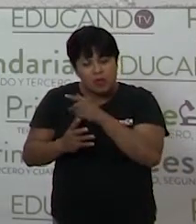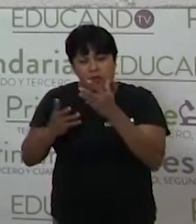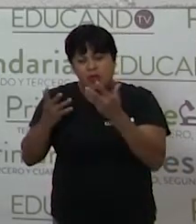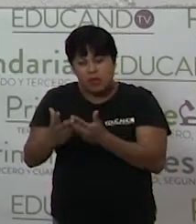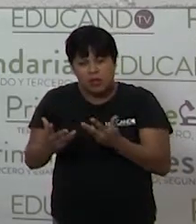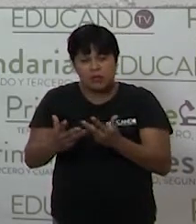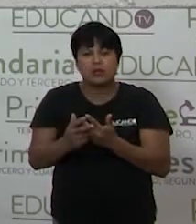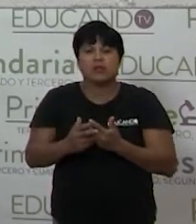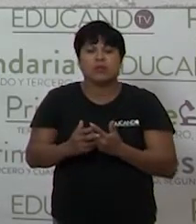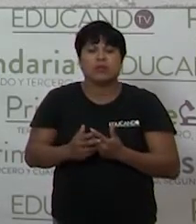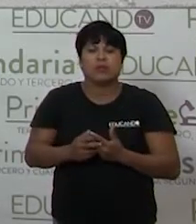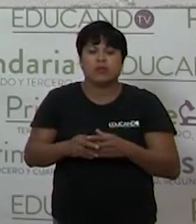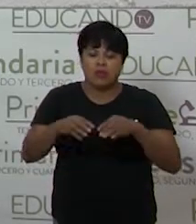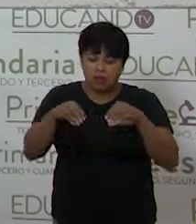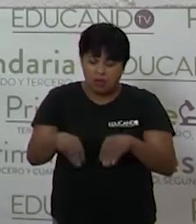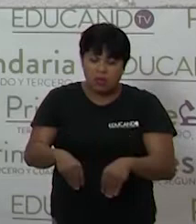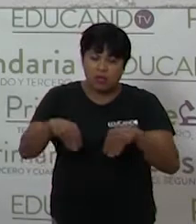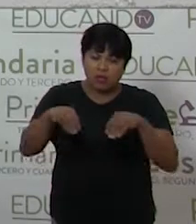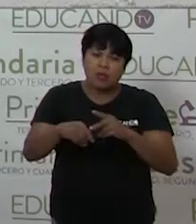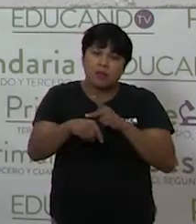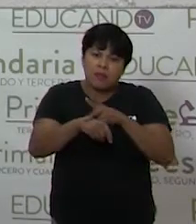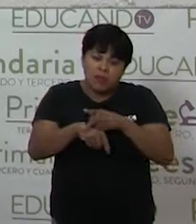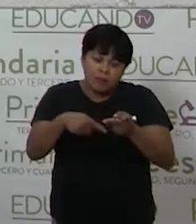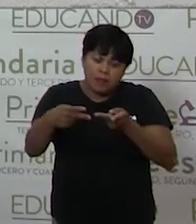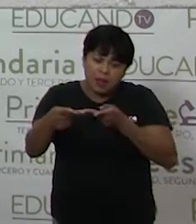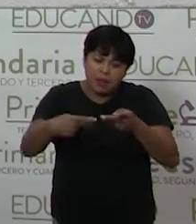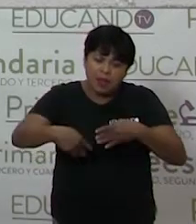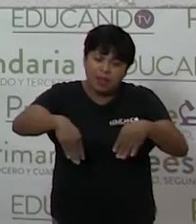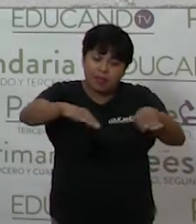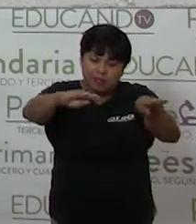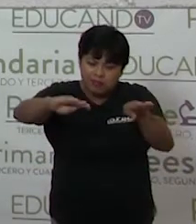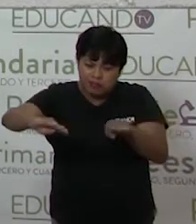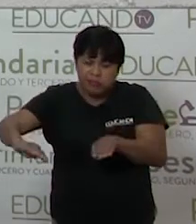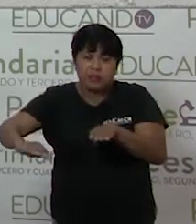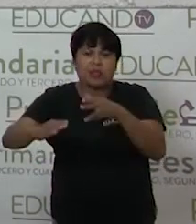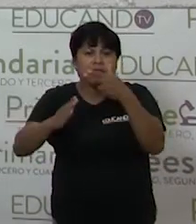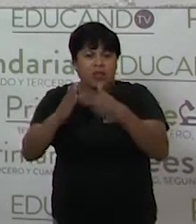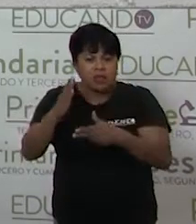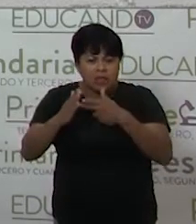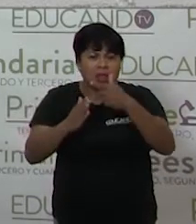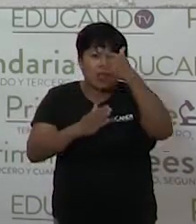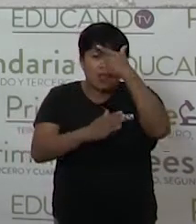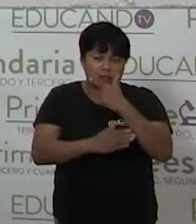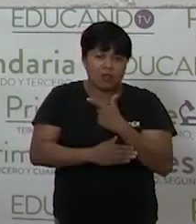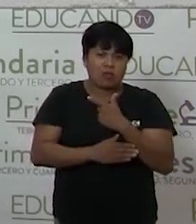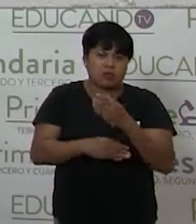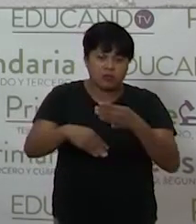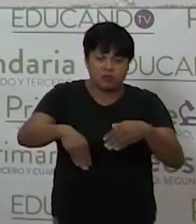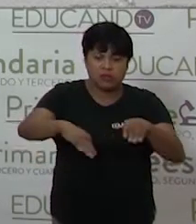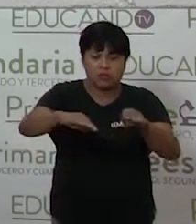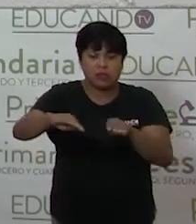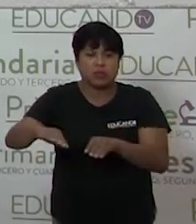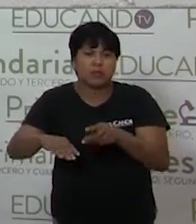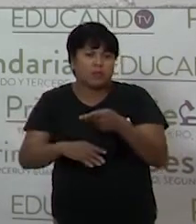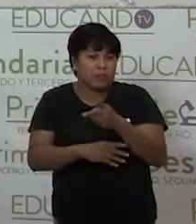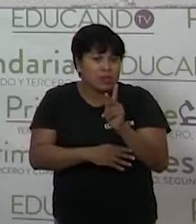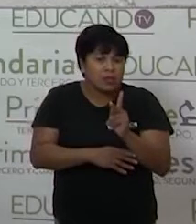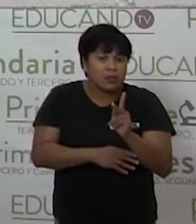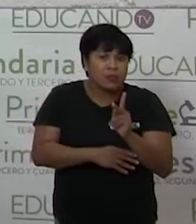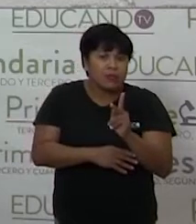operación y dejó la piel preparada en el taller por la noche de